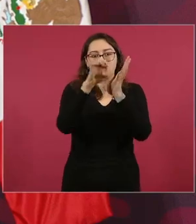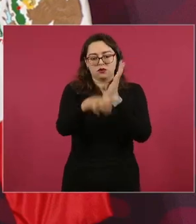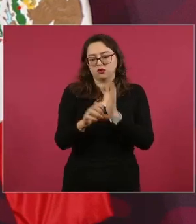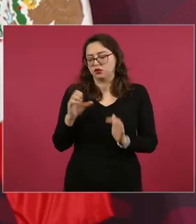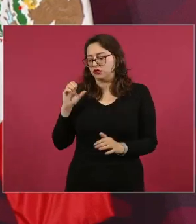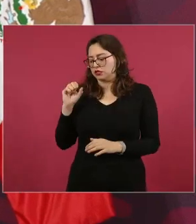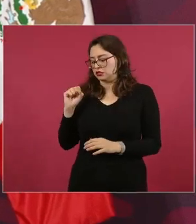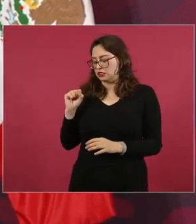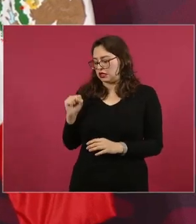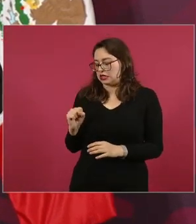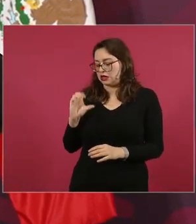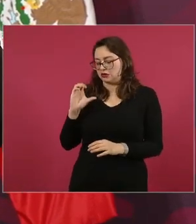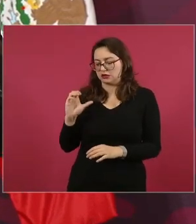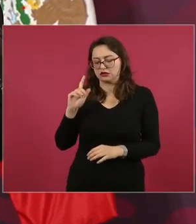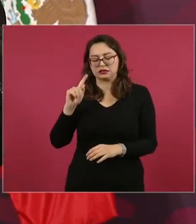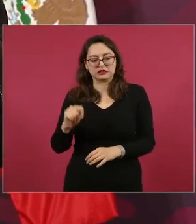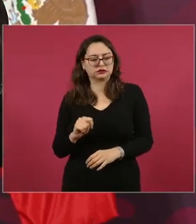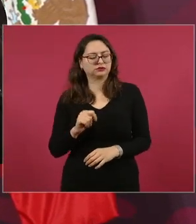en sus